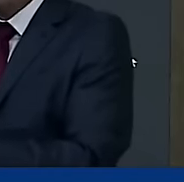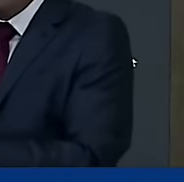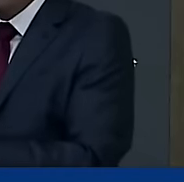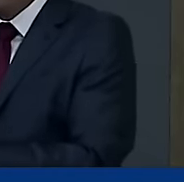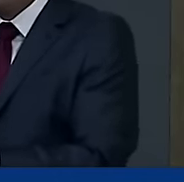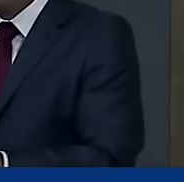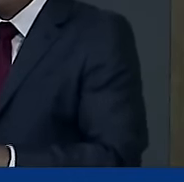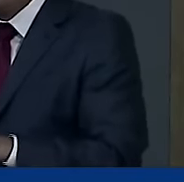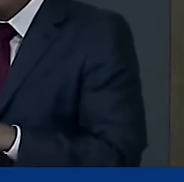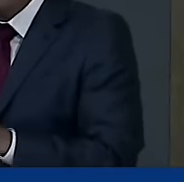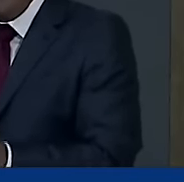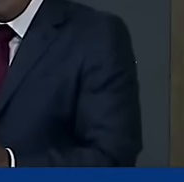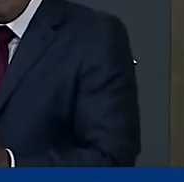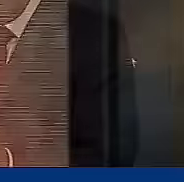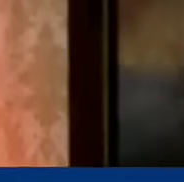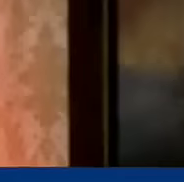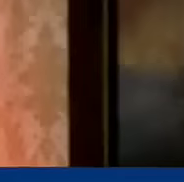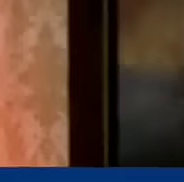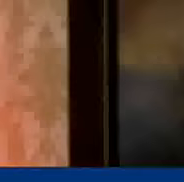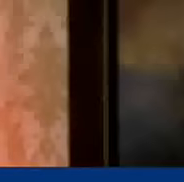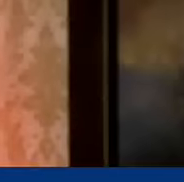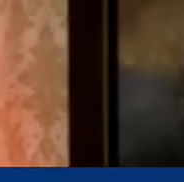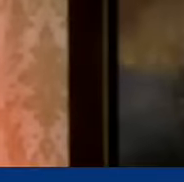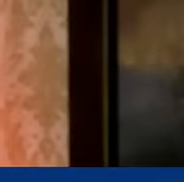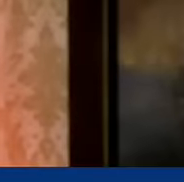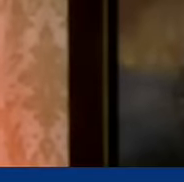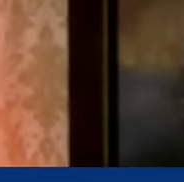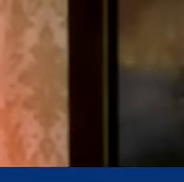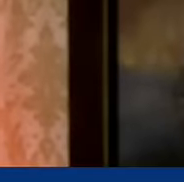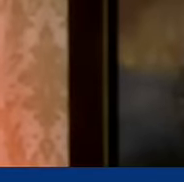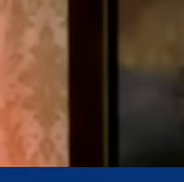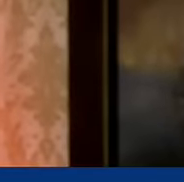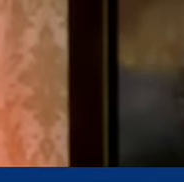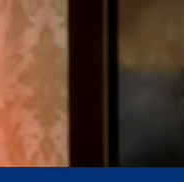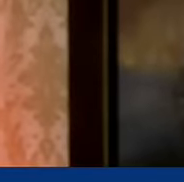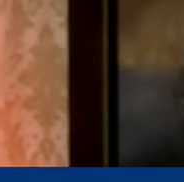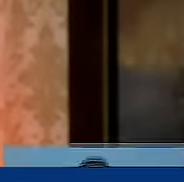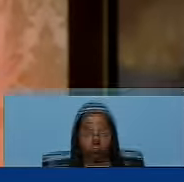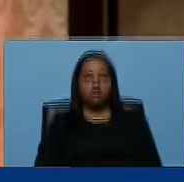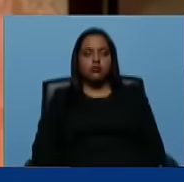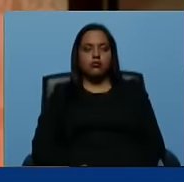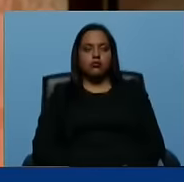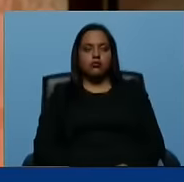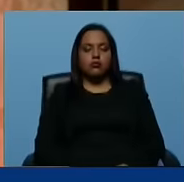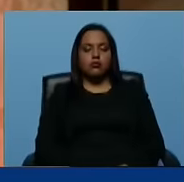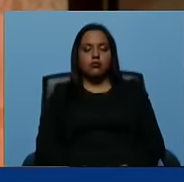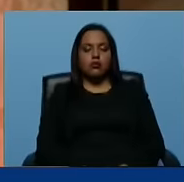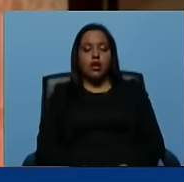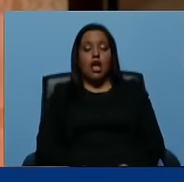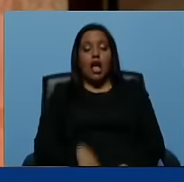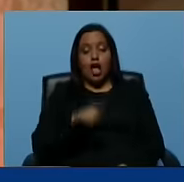y ese es otro elemento fundamental de la afectación cerebral de las redes sociales.